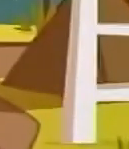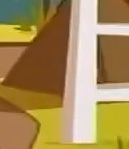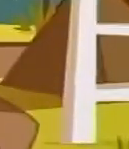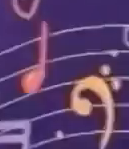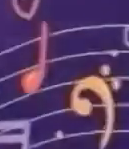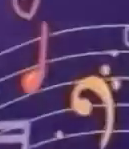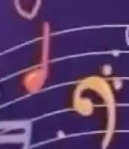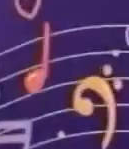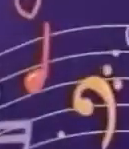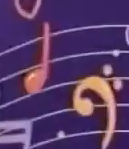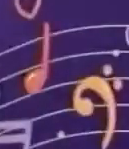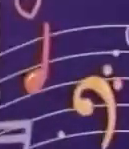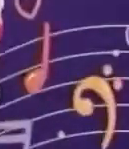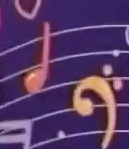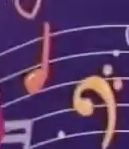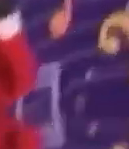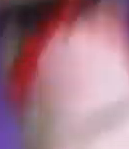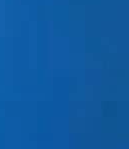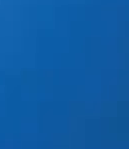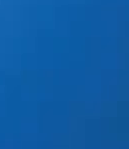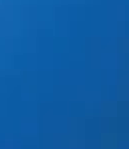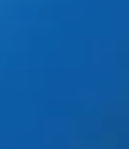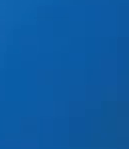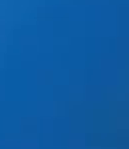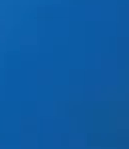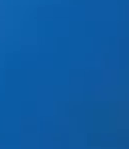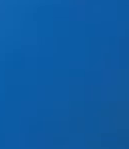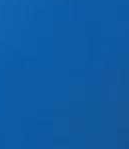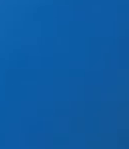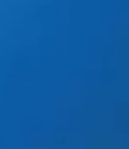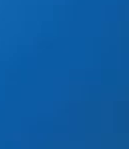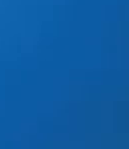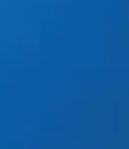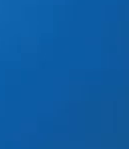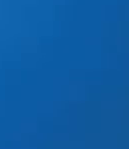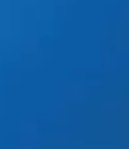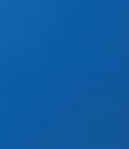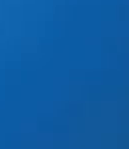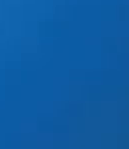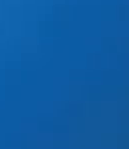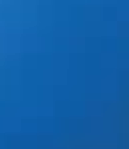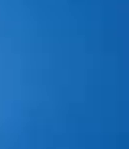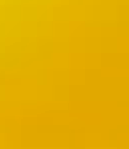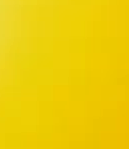animales, música y muchas cosas importantes que